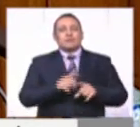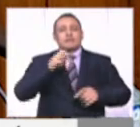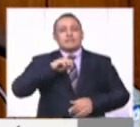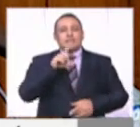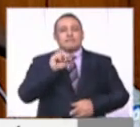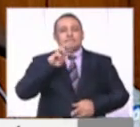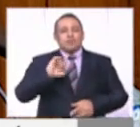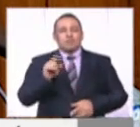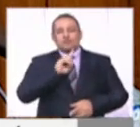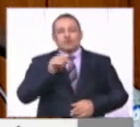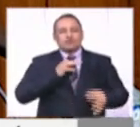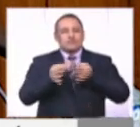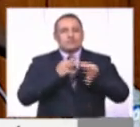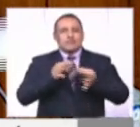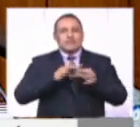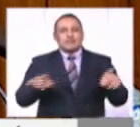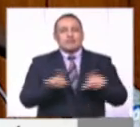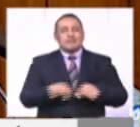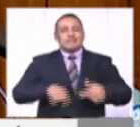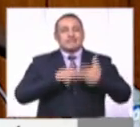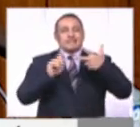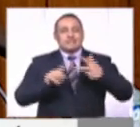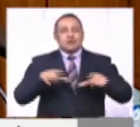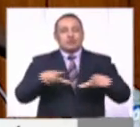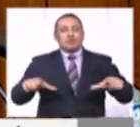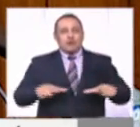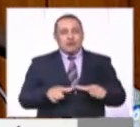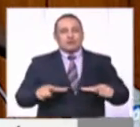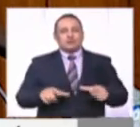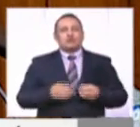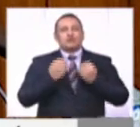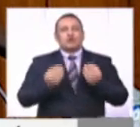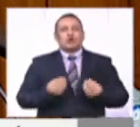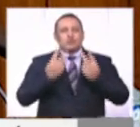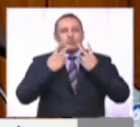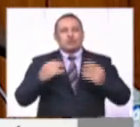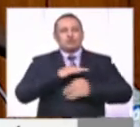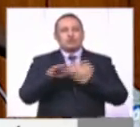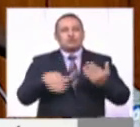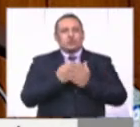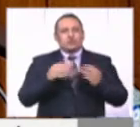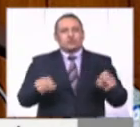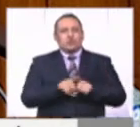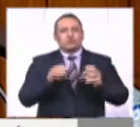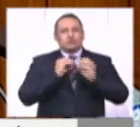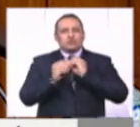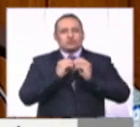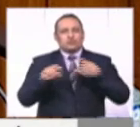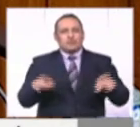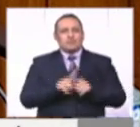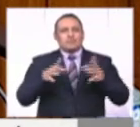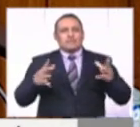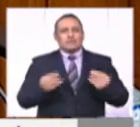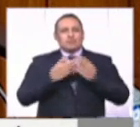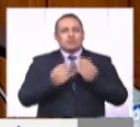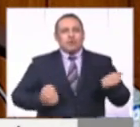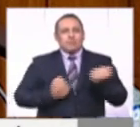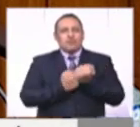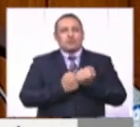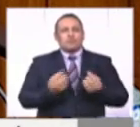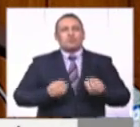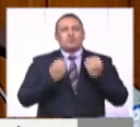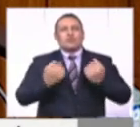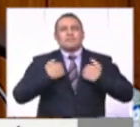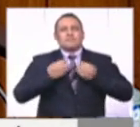ni se diga presidente estamos en el tercer lugar entonces con toda esta regesta con este tanto potencial Por